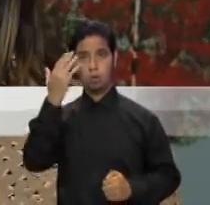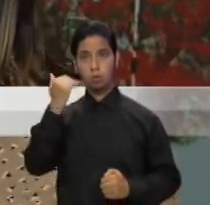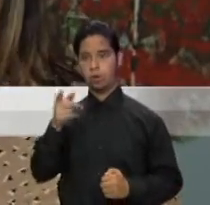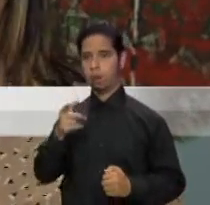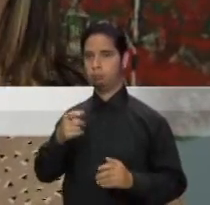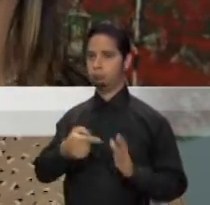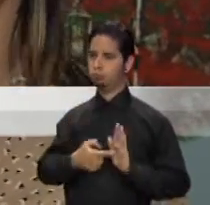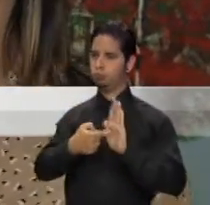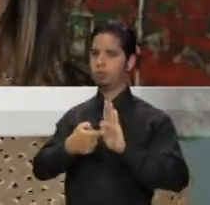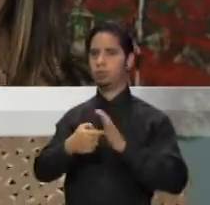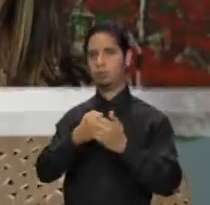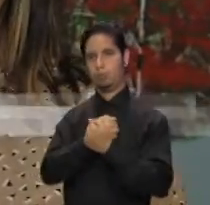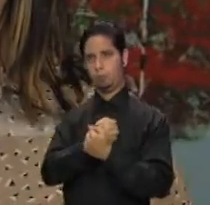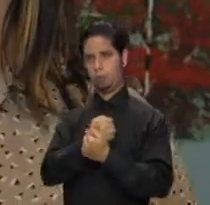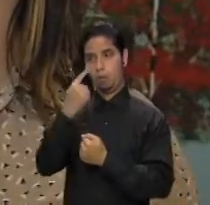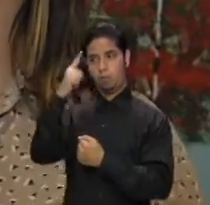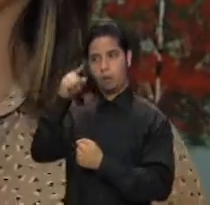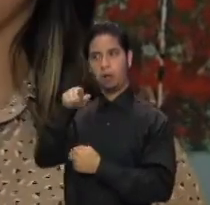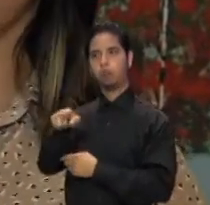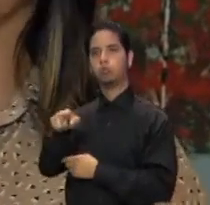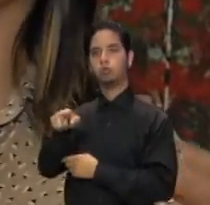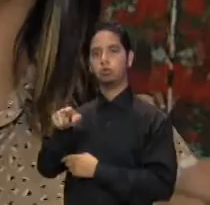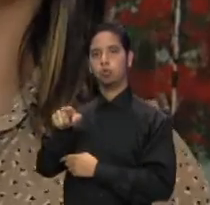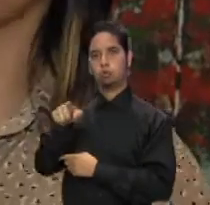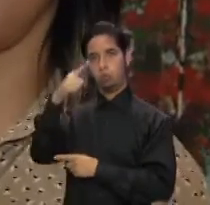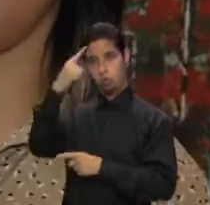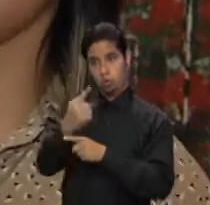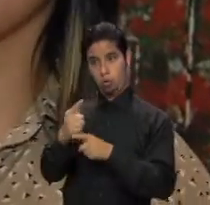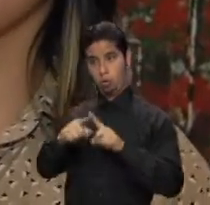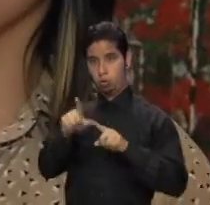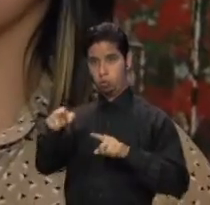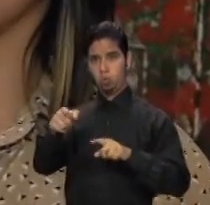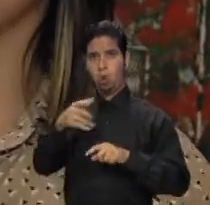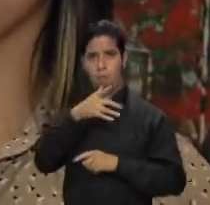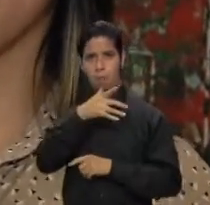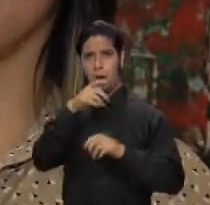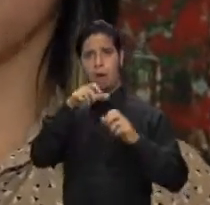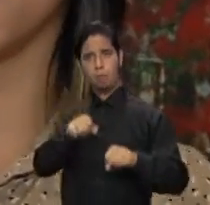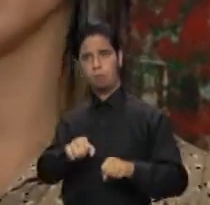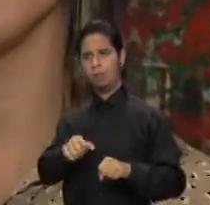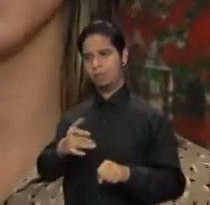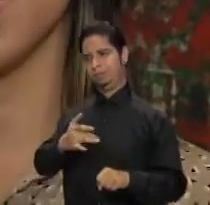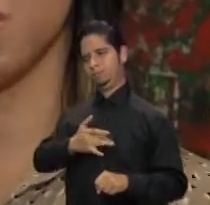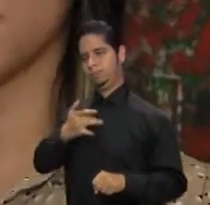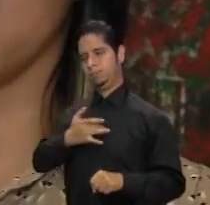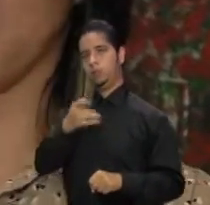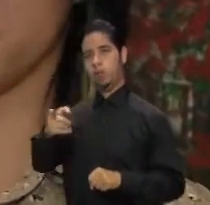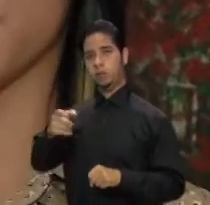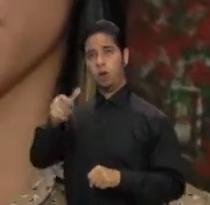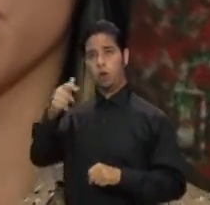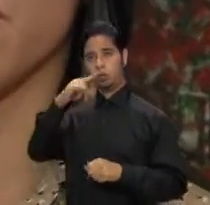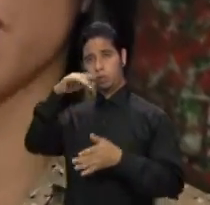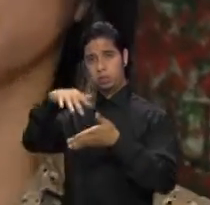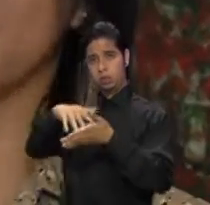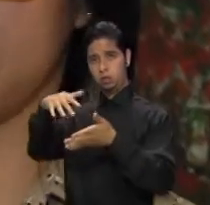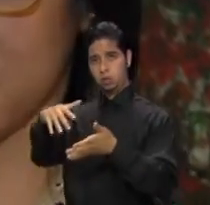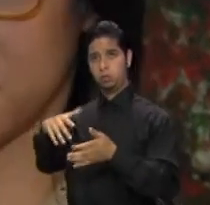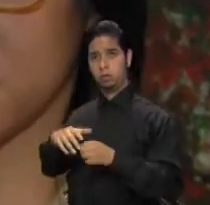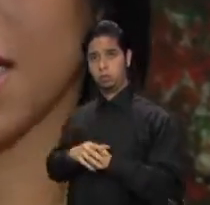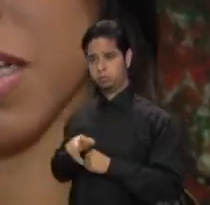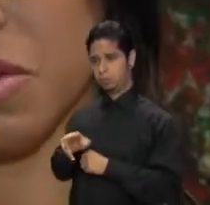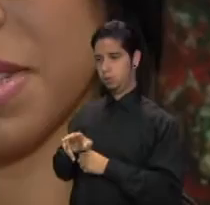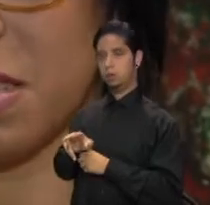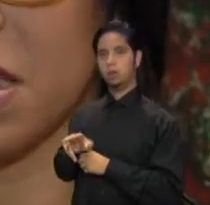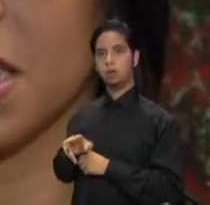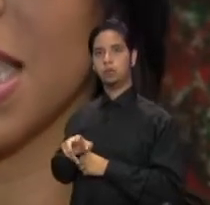amor para tu hijo, pero al momento de tú identificarte con otro niño y saber que tuviste tú la bendición de un año, ya llevo un año y tres